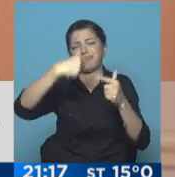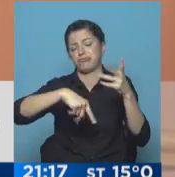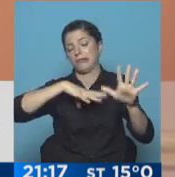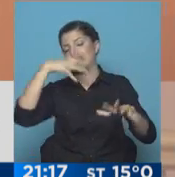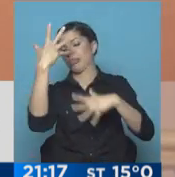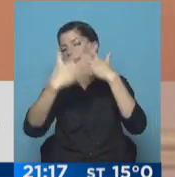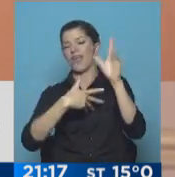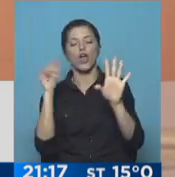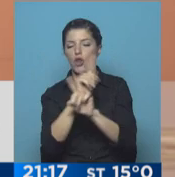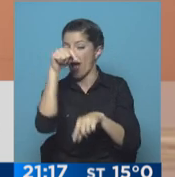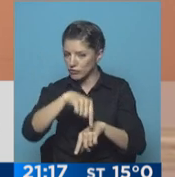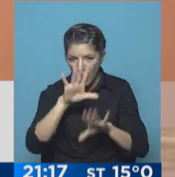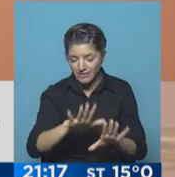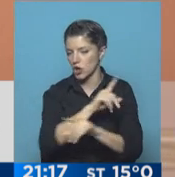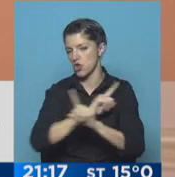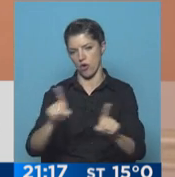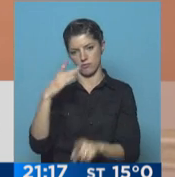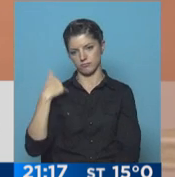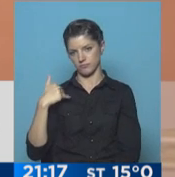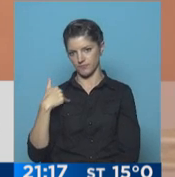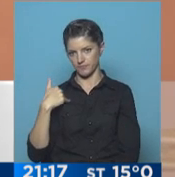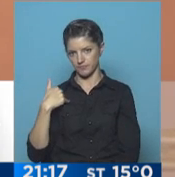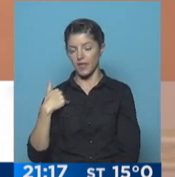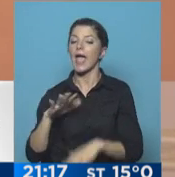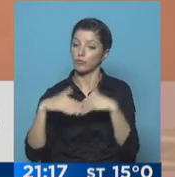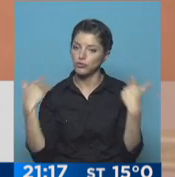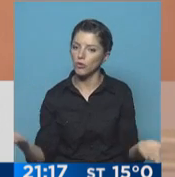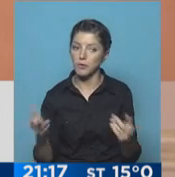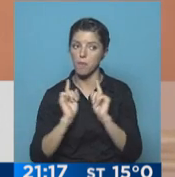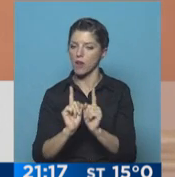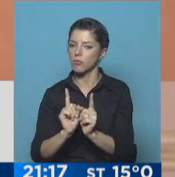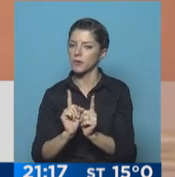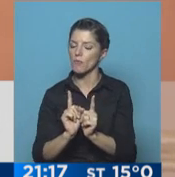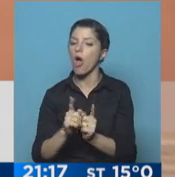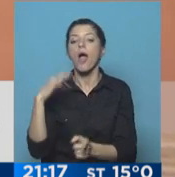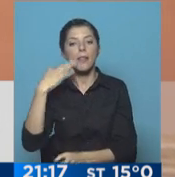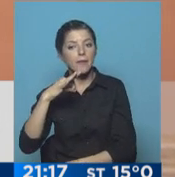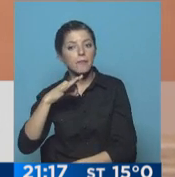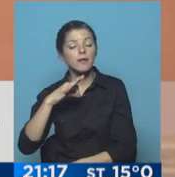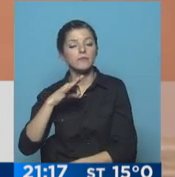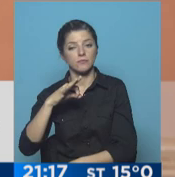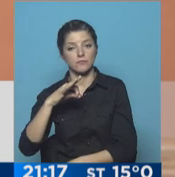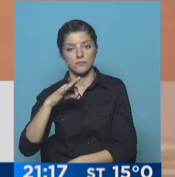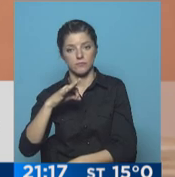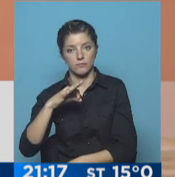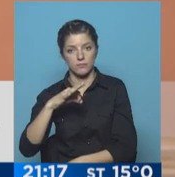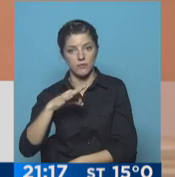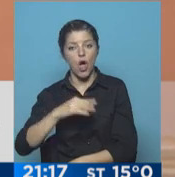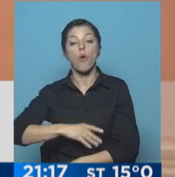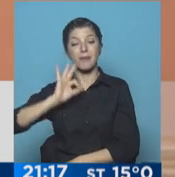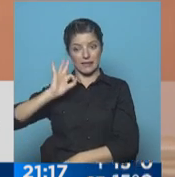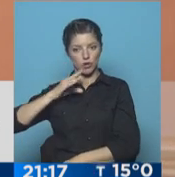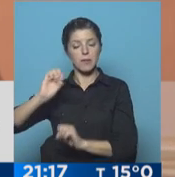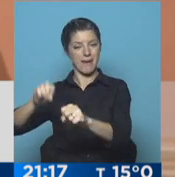no puede pasar más en la República Argentina. Entonces, los que tienen obligación de ser